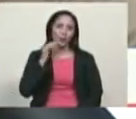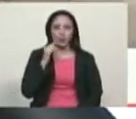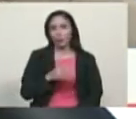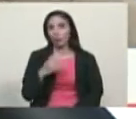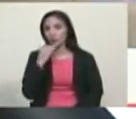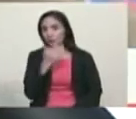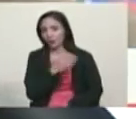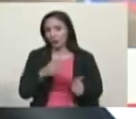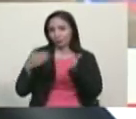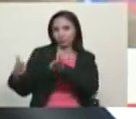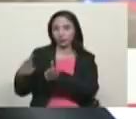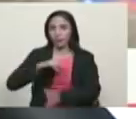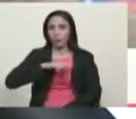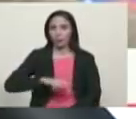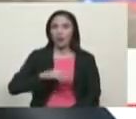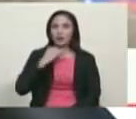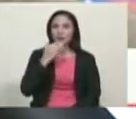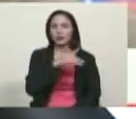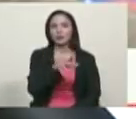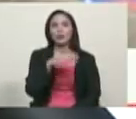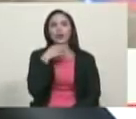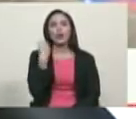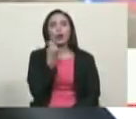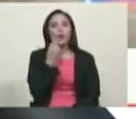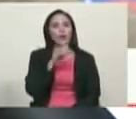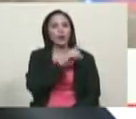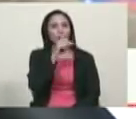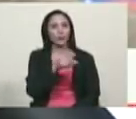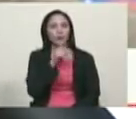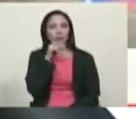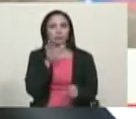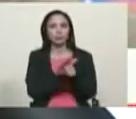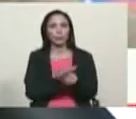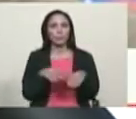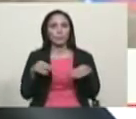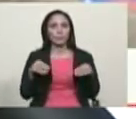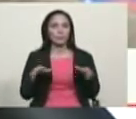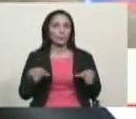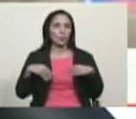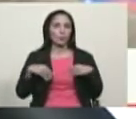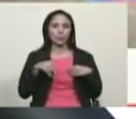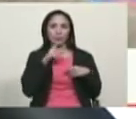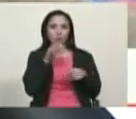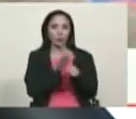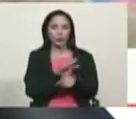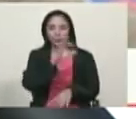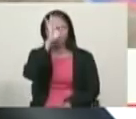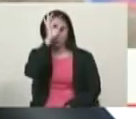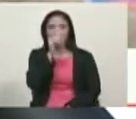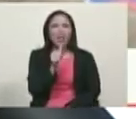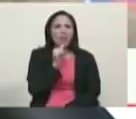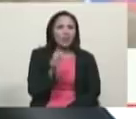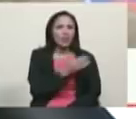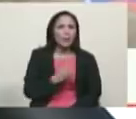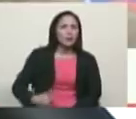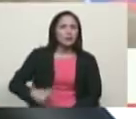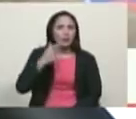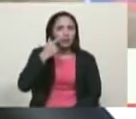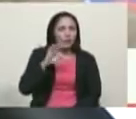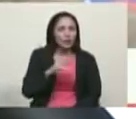de España. Y los jóvenes se quedan un rato, no sé. ¿Quién es el presidente de